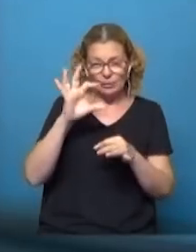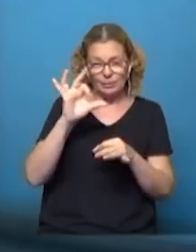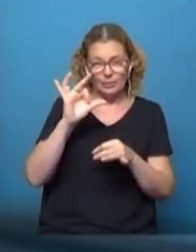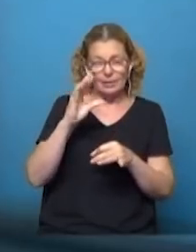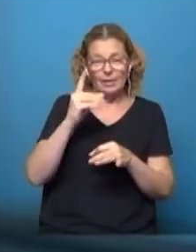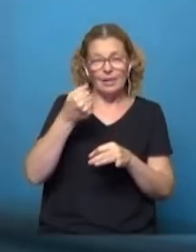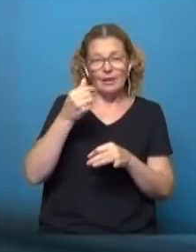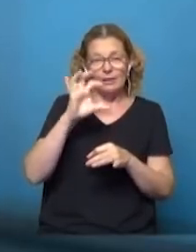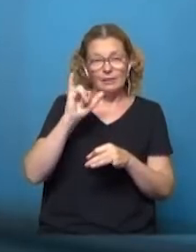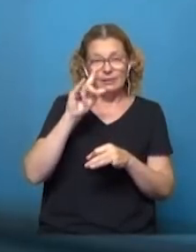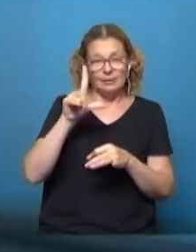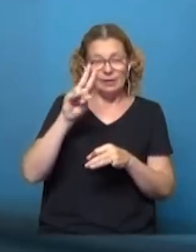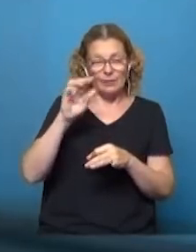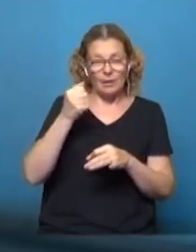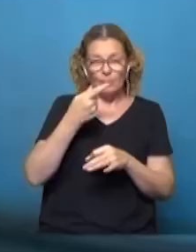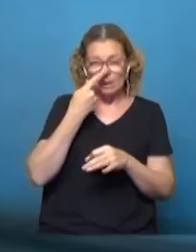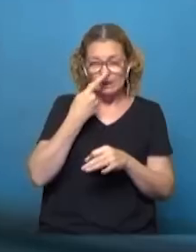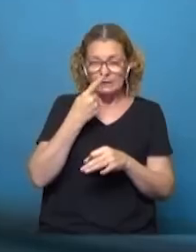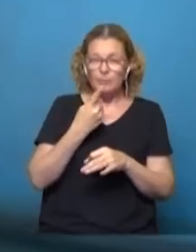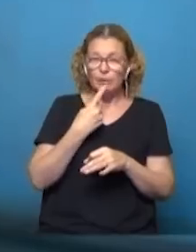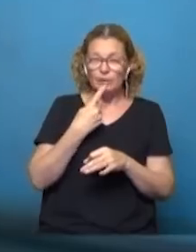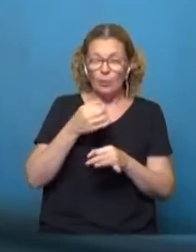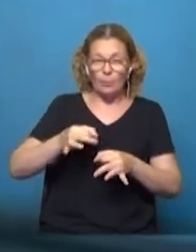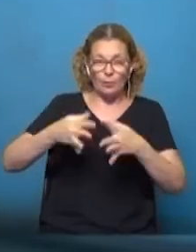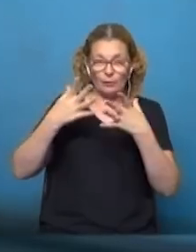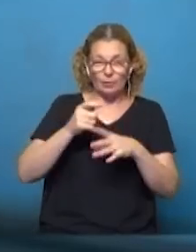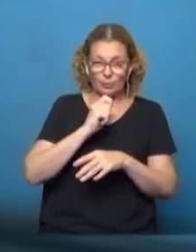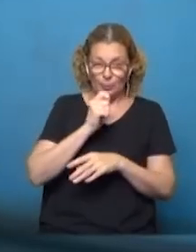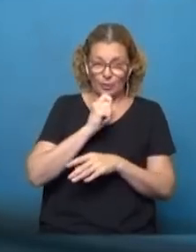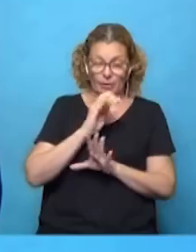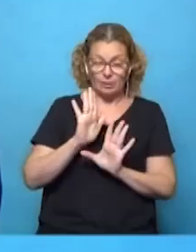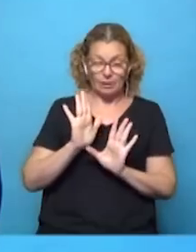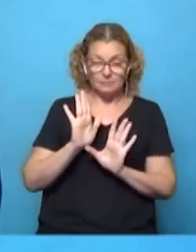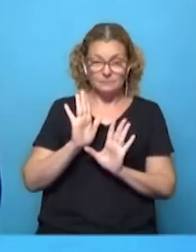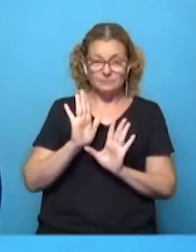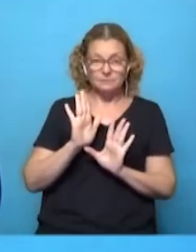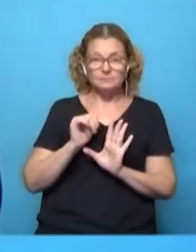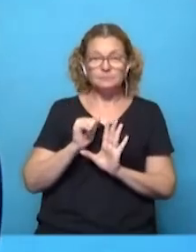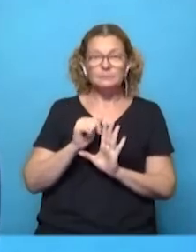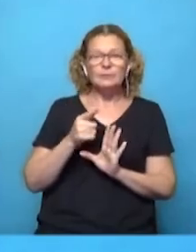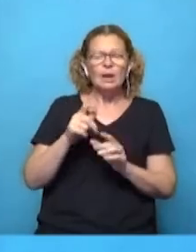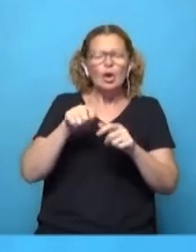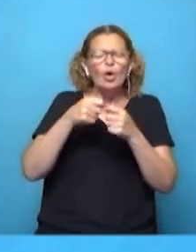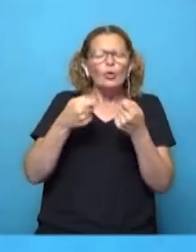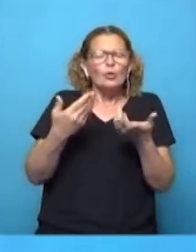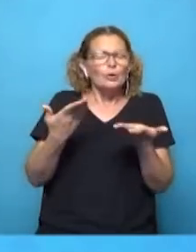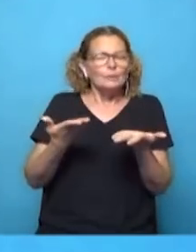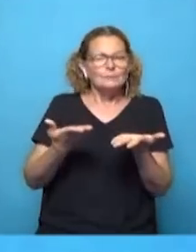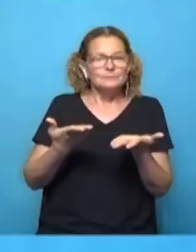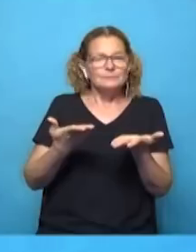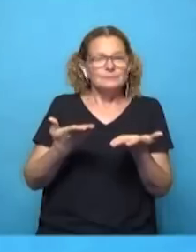Silva lo sigo por interés político y también profesional porque soy periodista bien qué conclusiones este